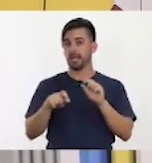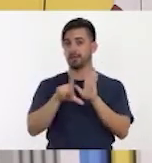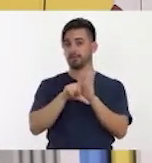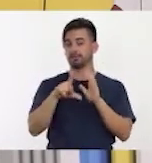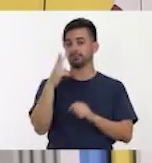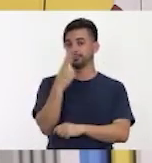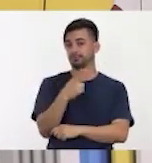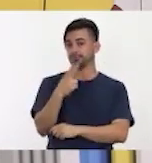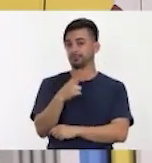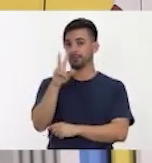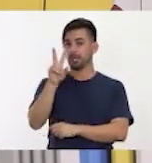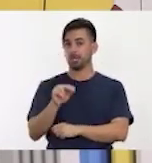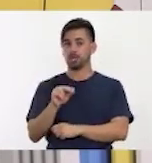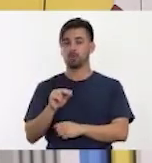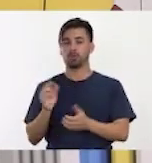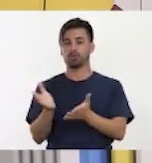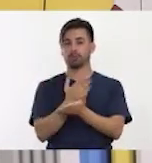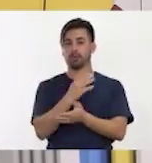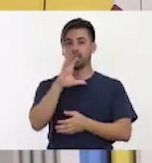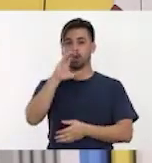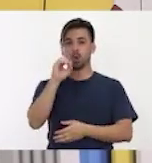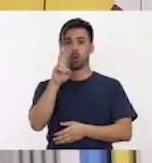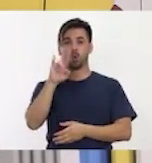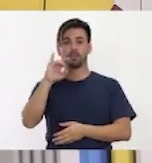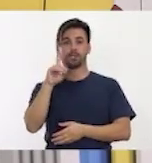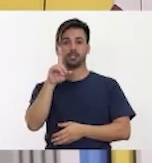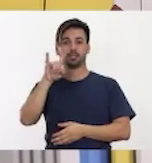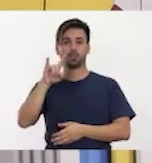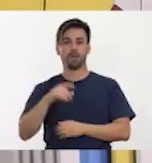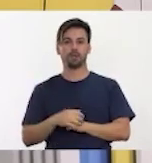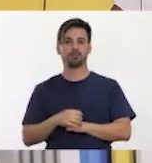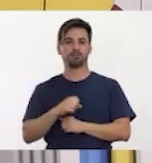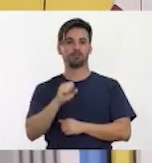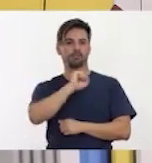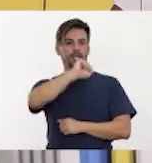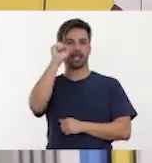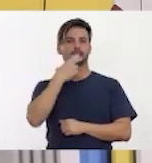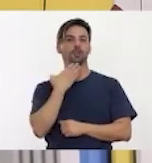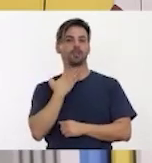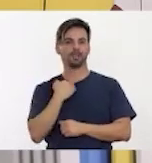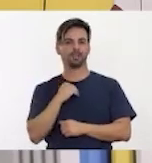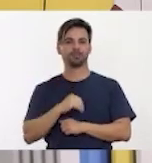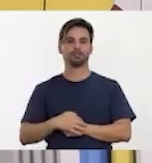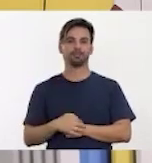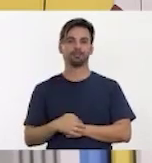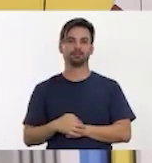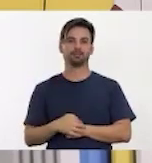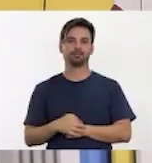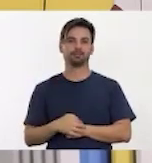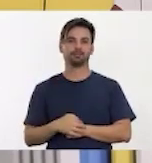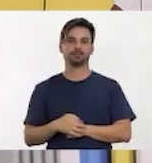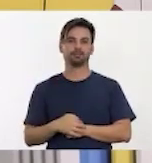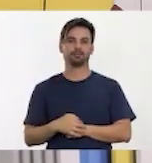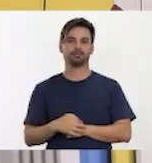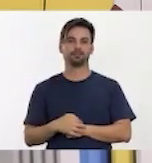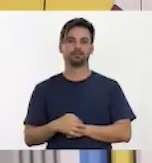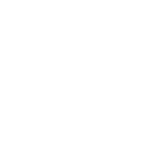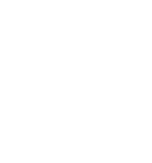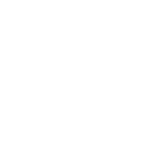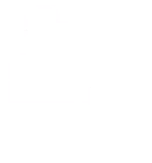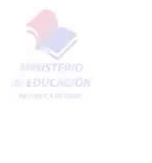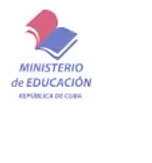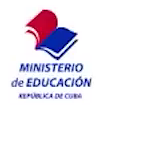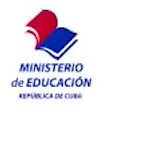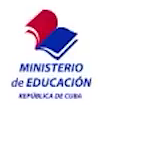para evitar el contagio de COVID-19 y le deseamos muchos éxitos.